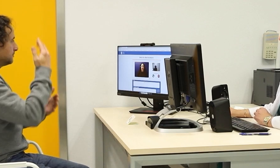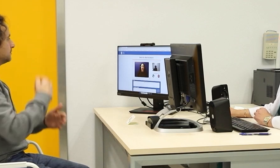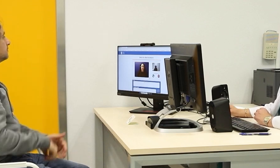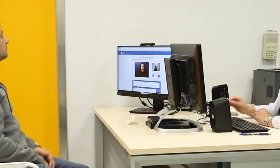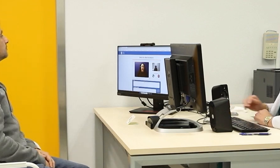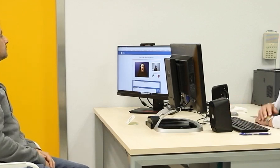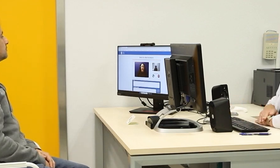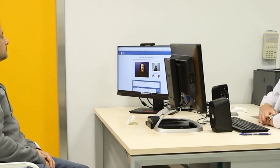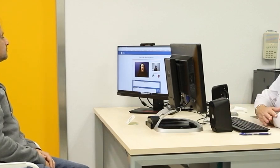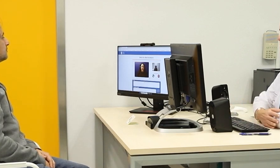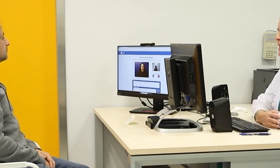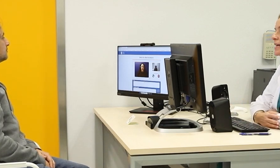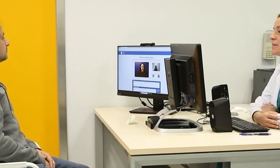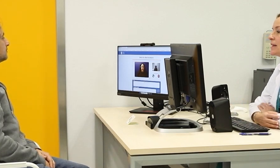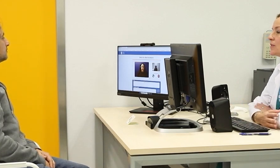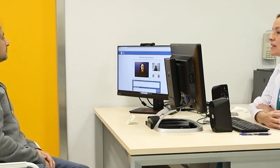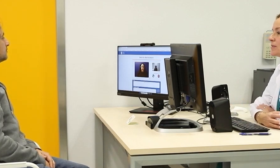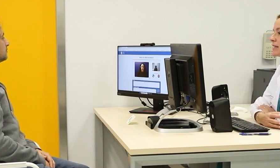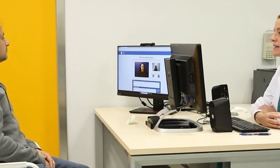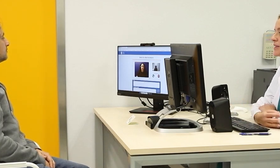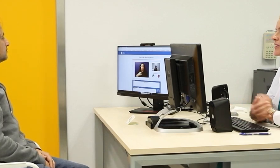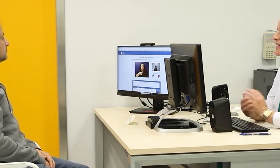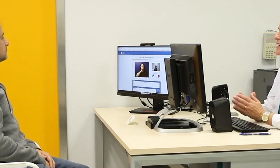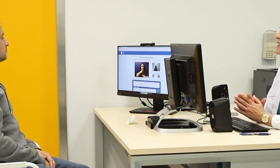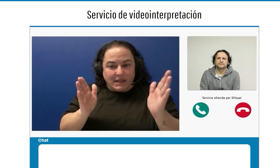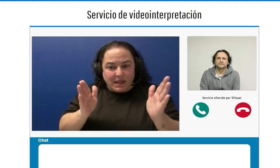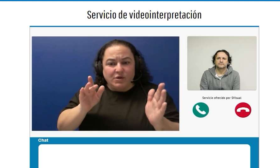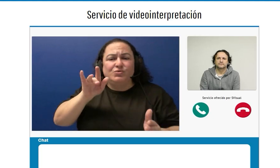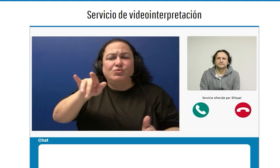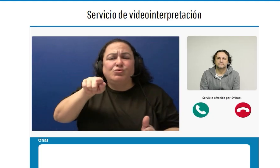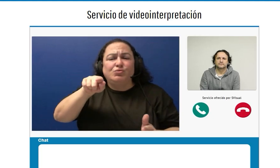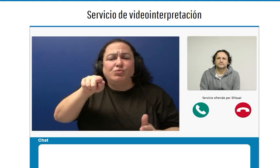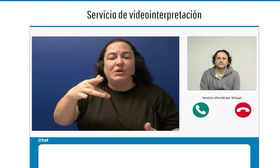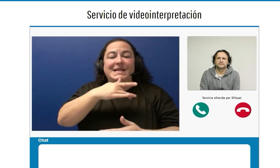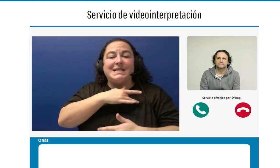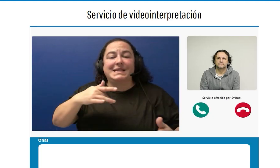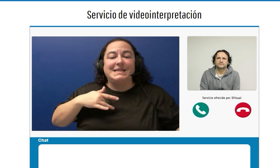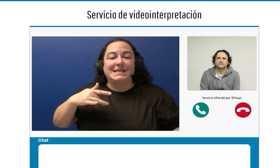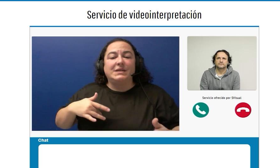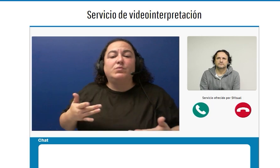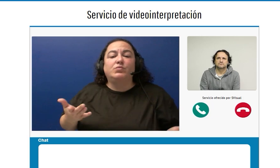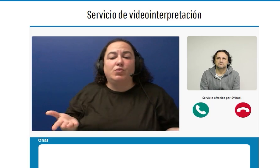Hola, buenos días. Soy María, la médico que te va a atender hoy. ¿Qué es lo que te pasa?